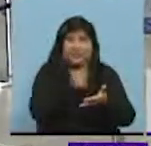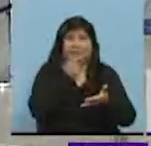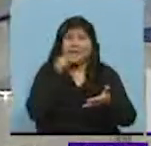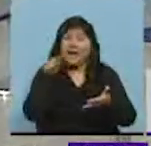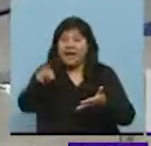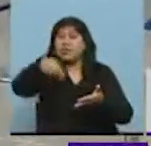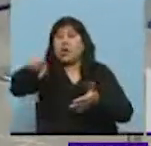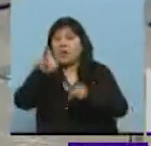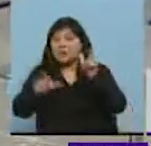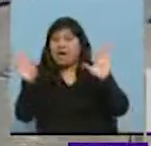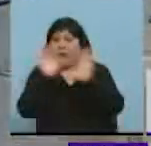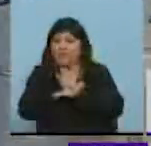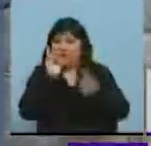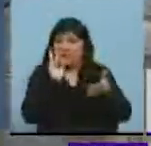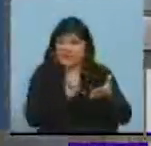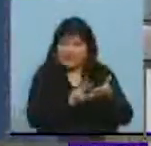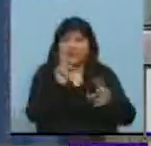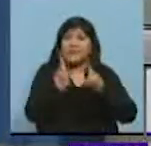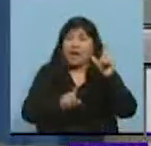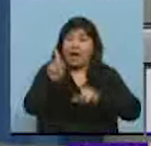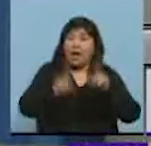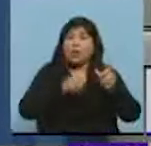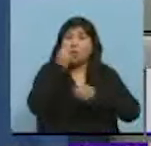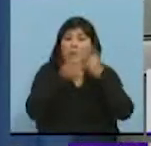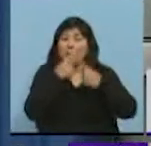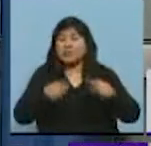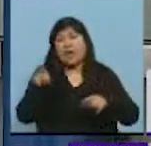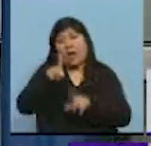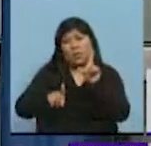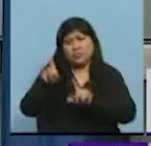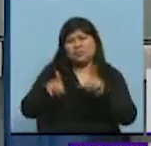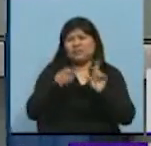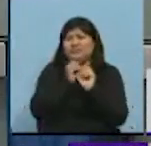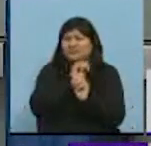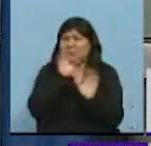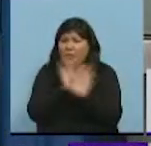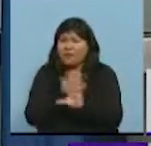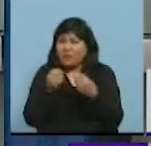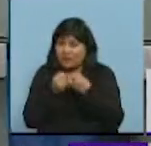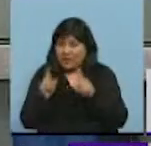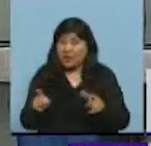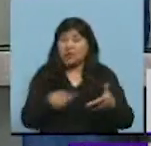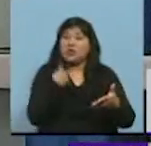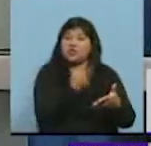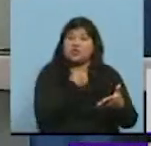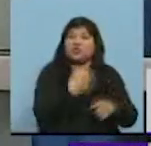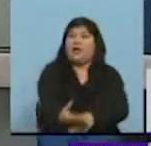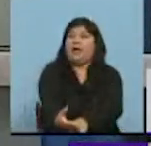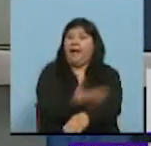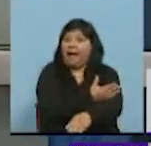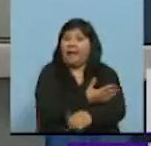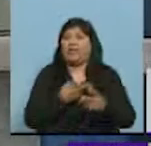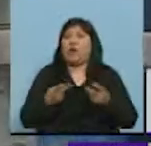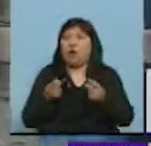anticipando ha habido algunos algunos comentarios que no han sido correctos de que nos estamos anticipando consumo no es que no hemos hecho